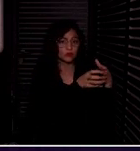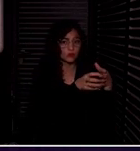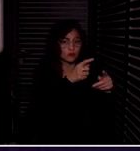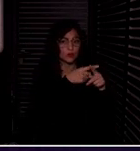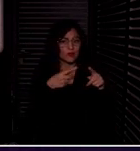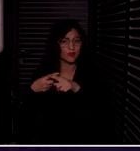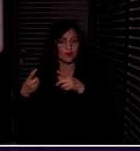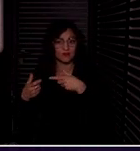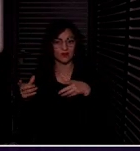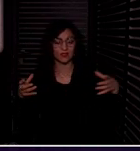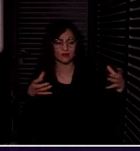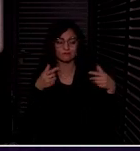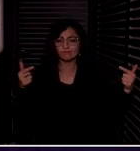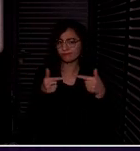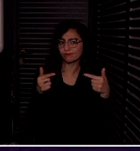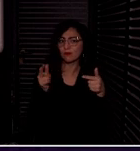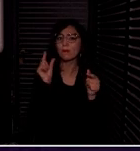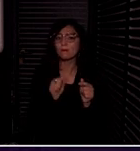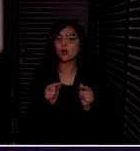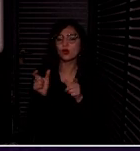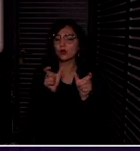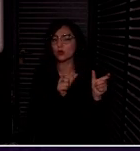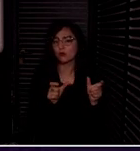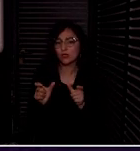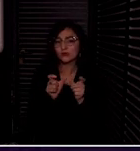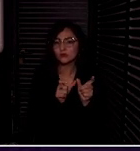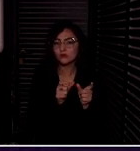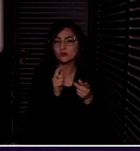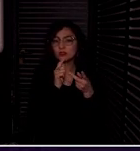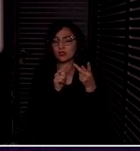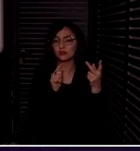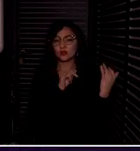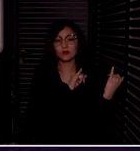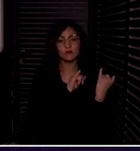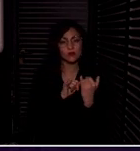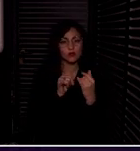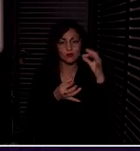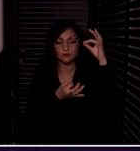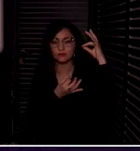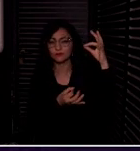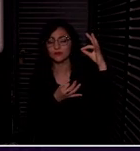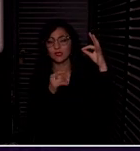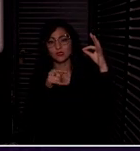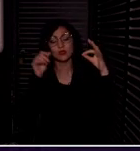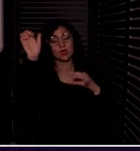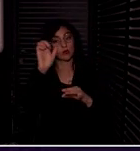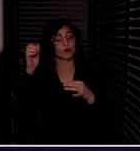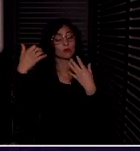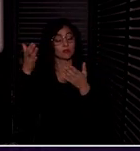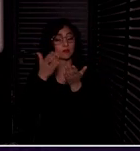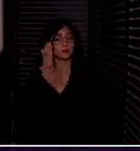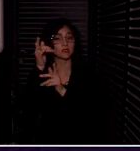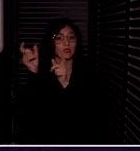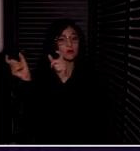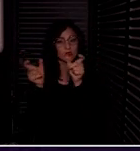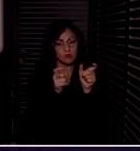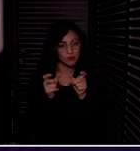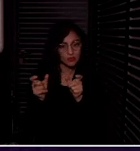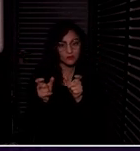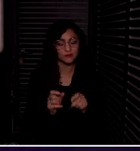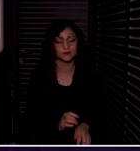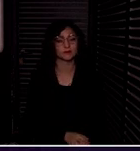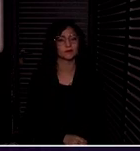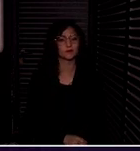menos regulación, esto ya empezamos a poner entre paréntesis el informe. Bueno, en Europa ya están regulando. Ya